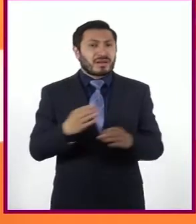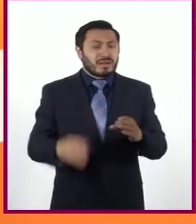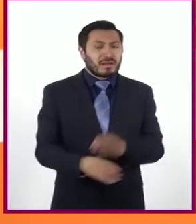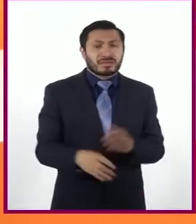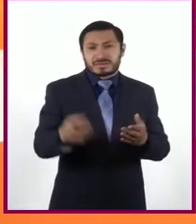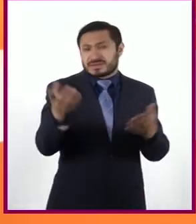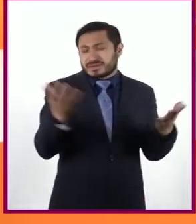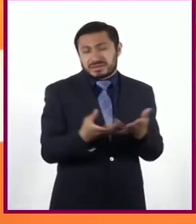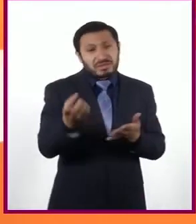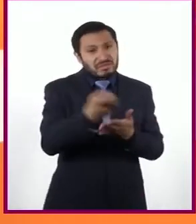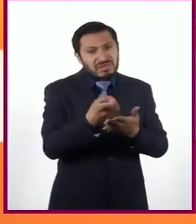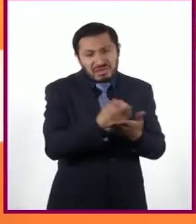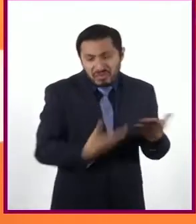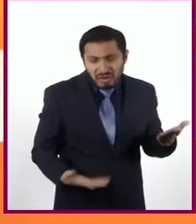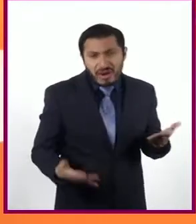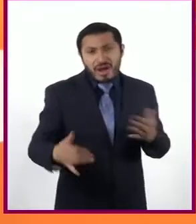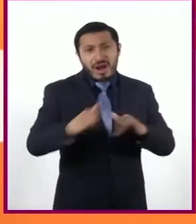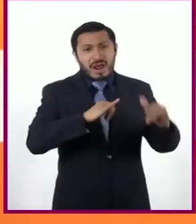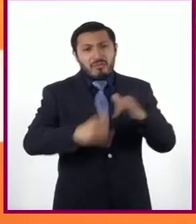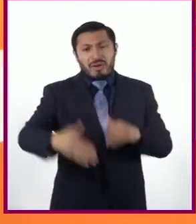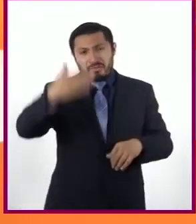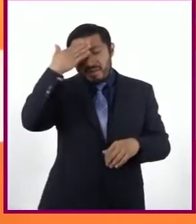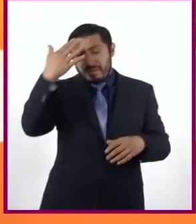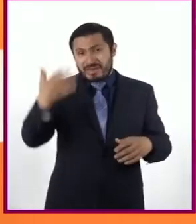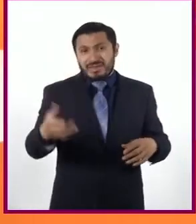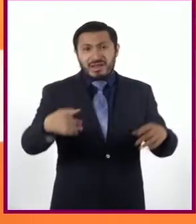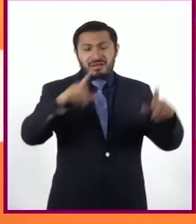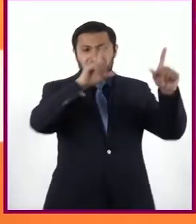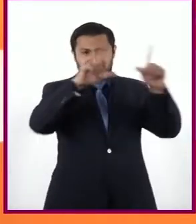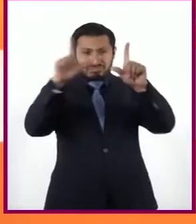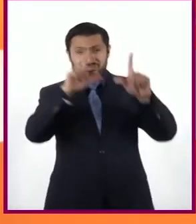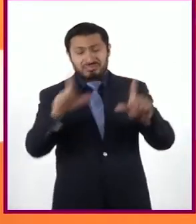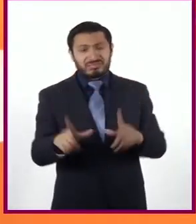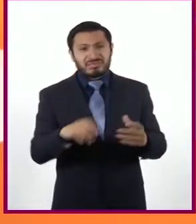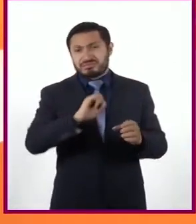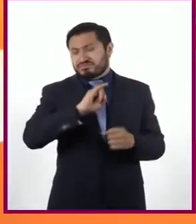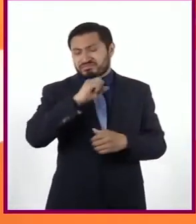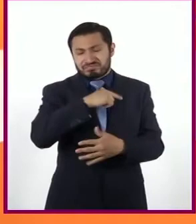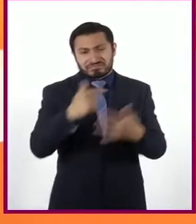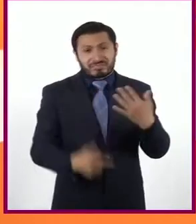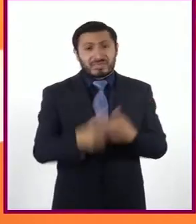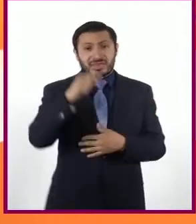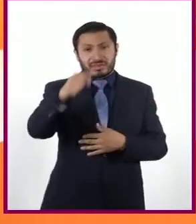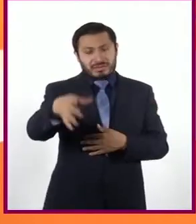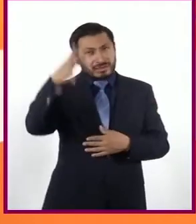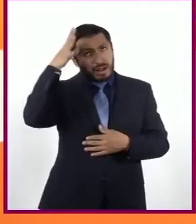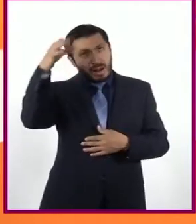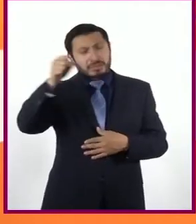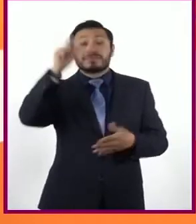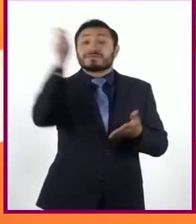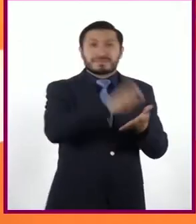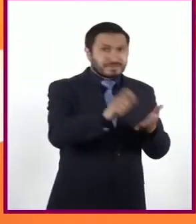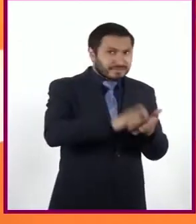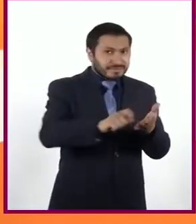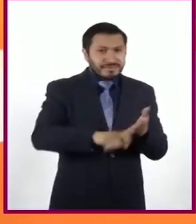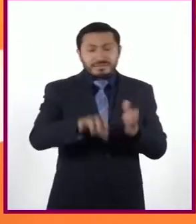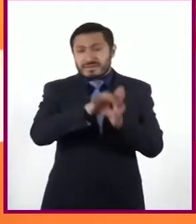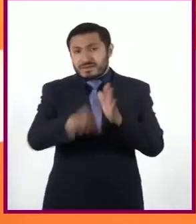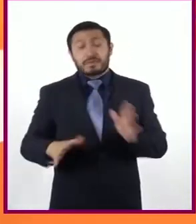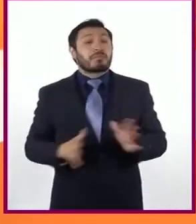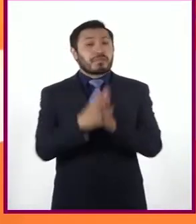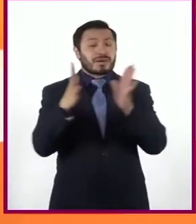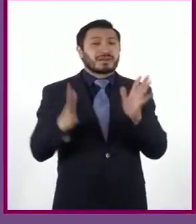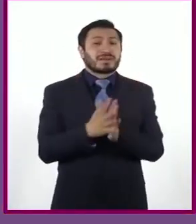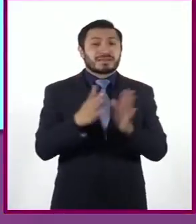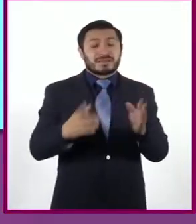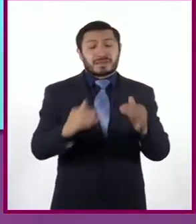gráfico, como mapa mental, cuadro sinóptico o infografía, para recuperar conceptos como participación, democracia,